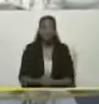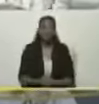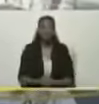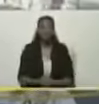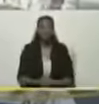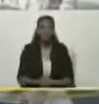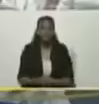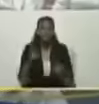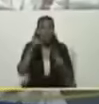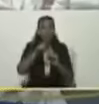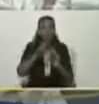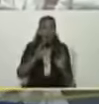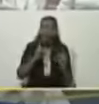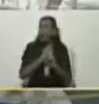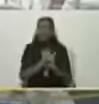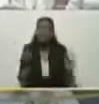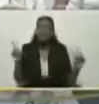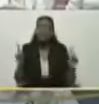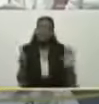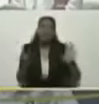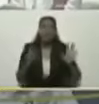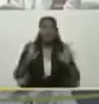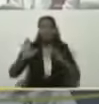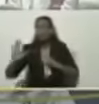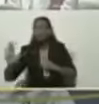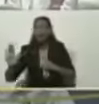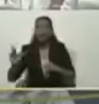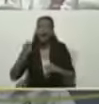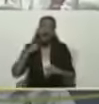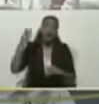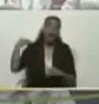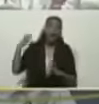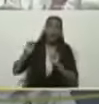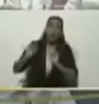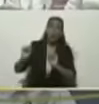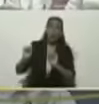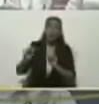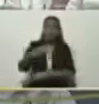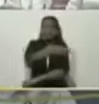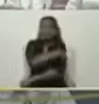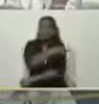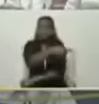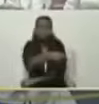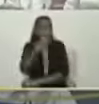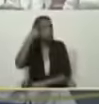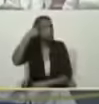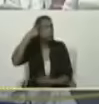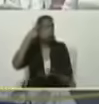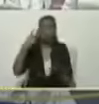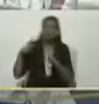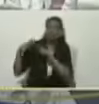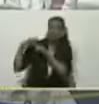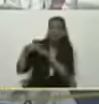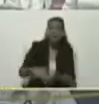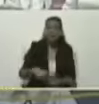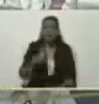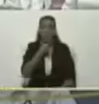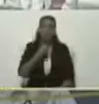Es lo contrario a los antivalores de la extrema derecha misógina.